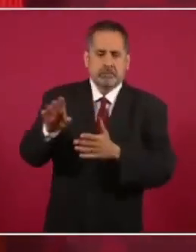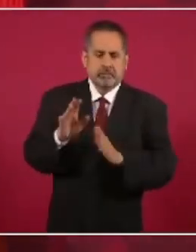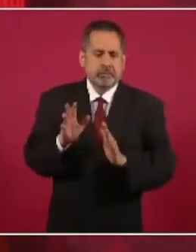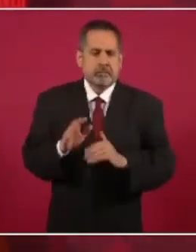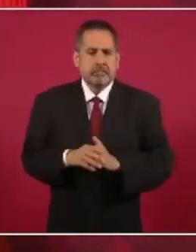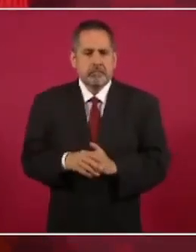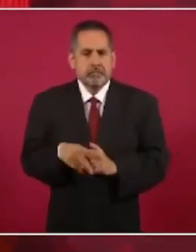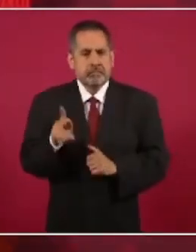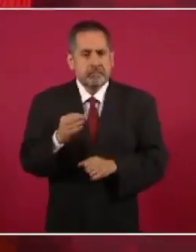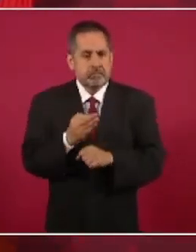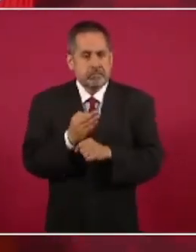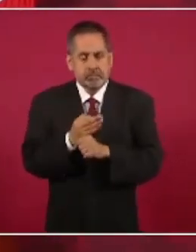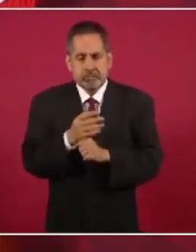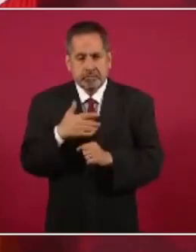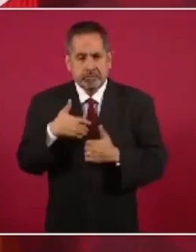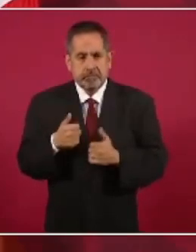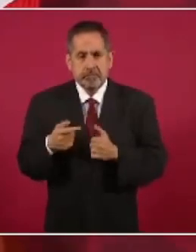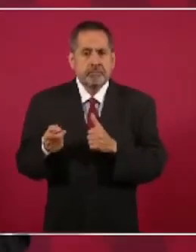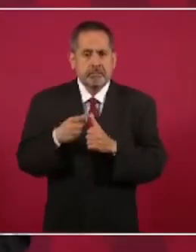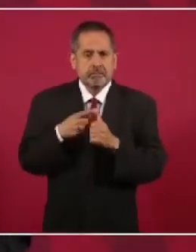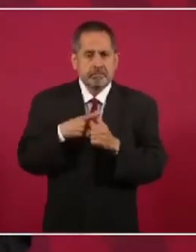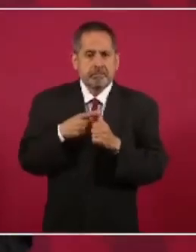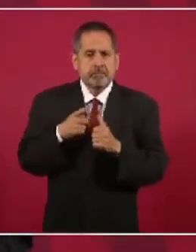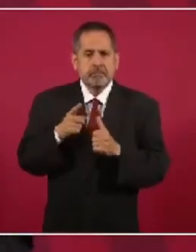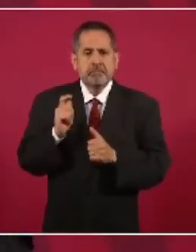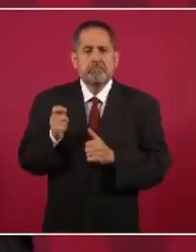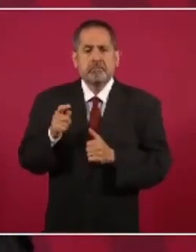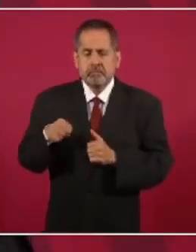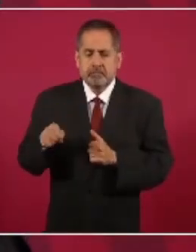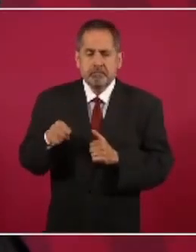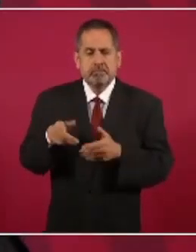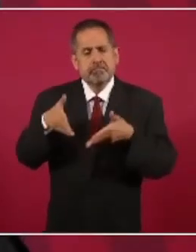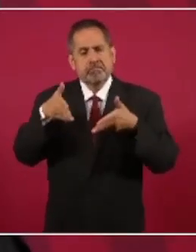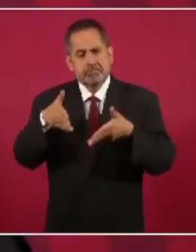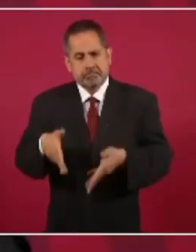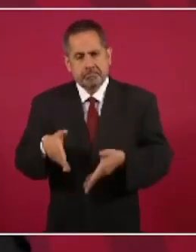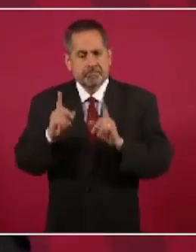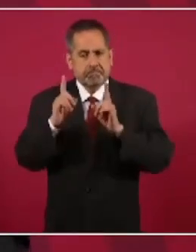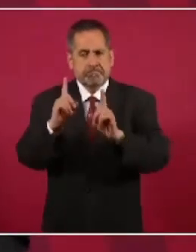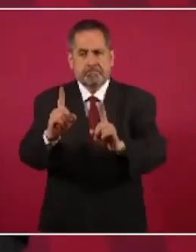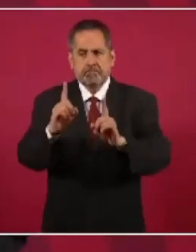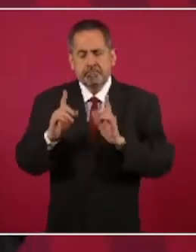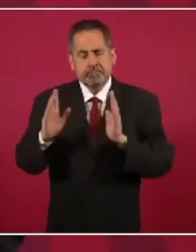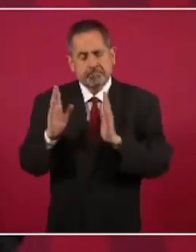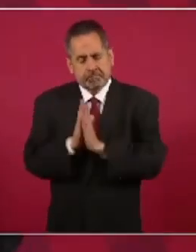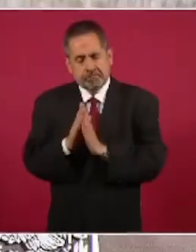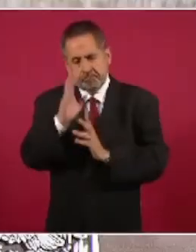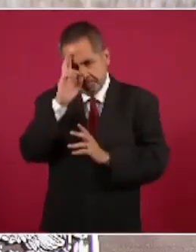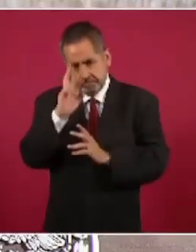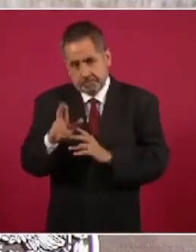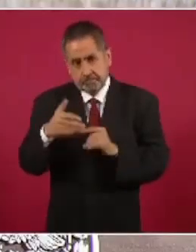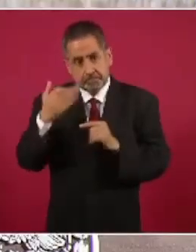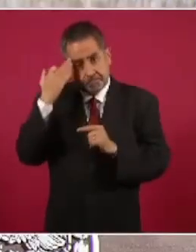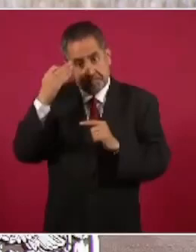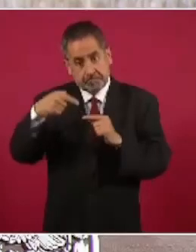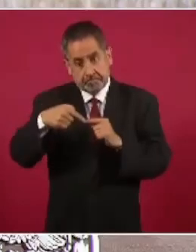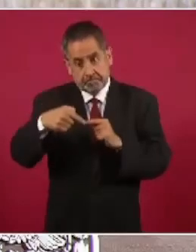Pero tengo entendido que primero son los funerales, y va a llevar